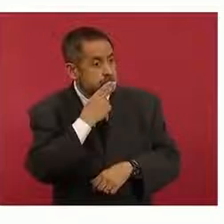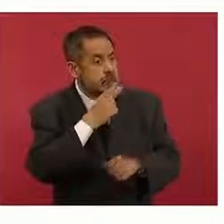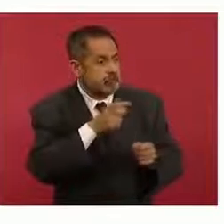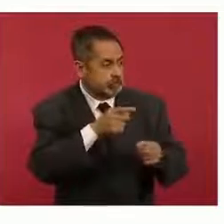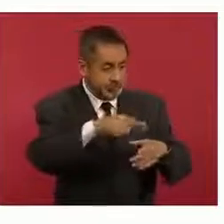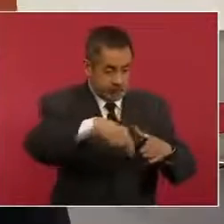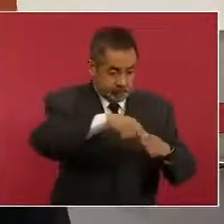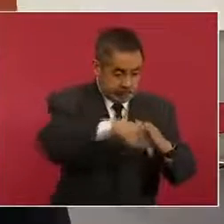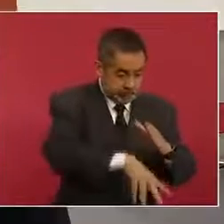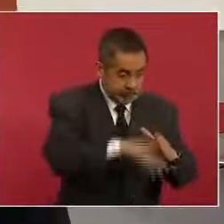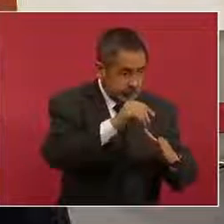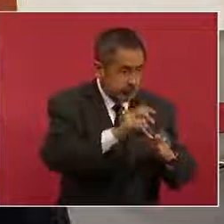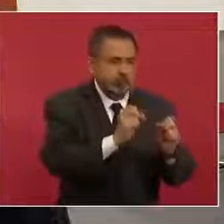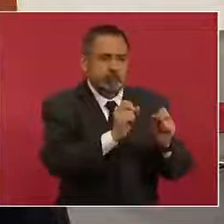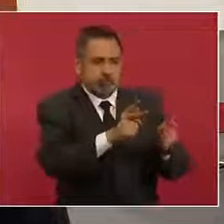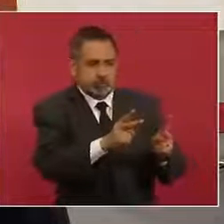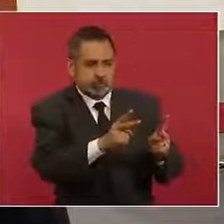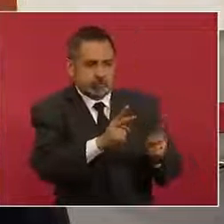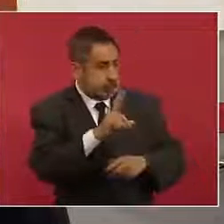úsalo